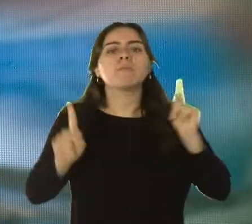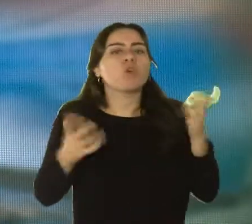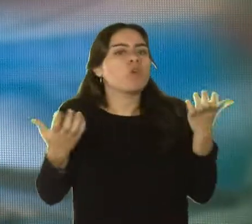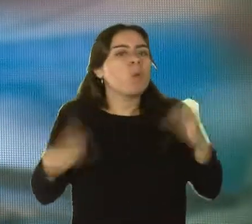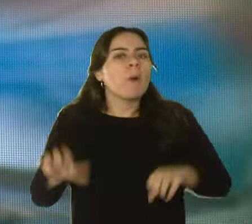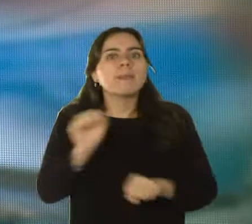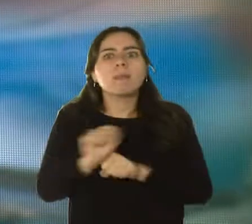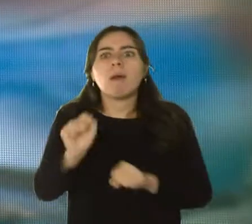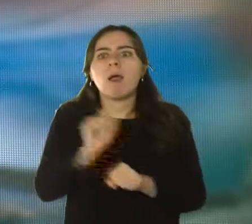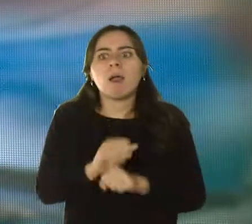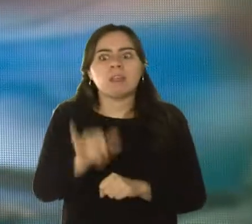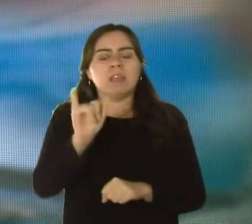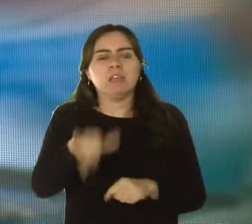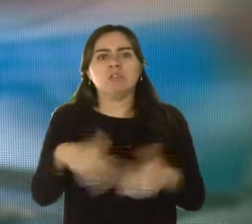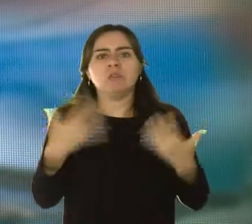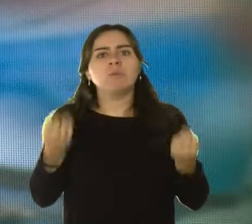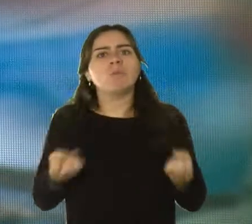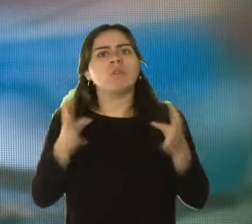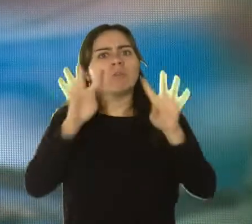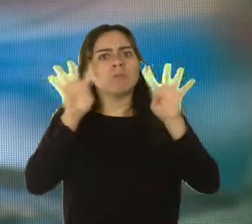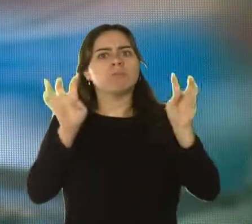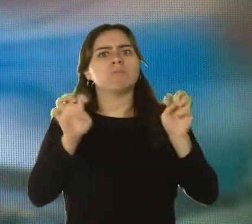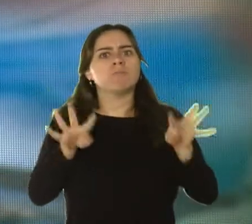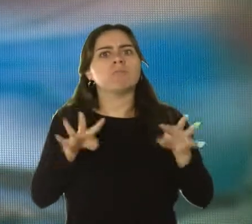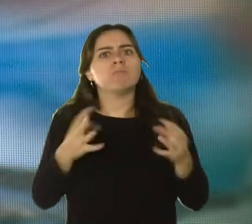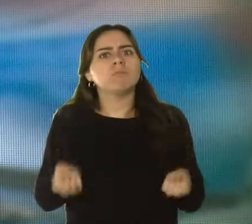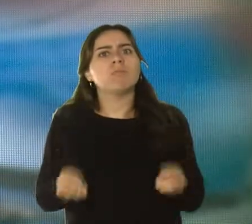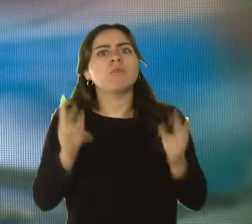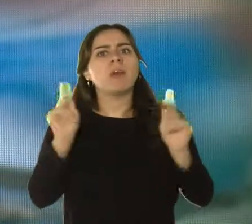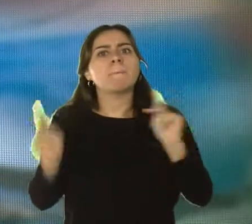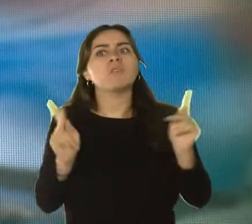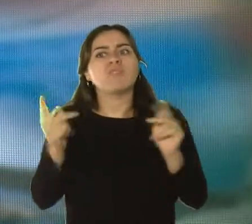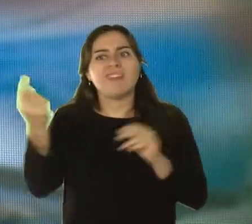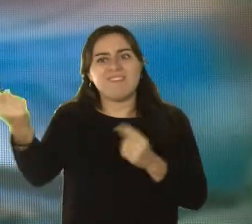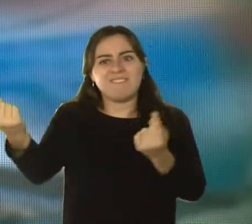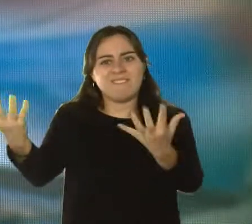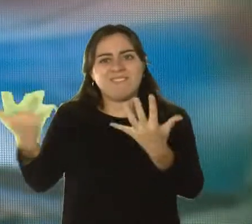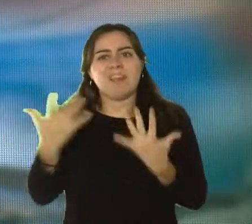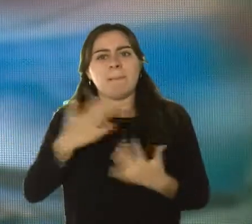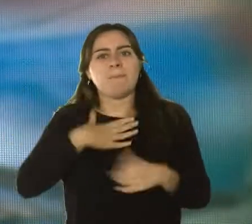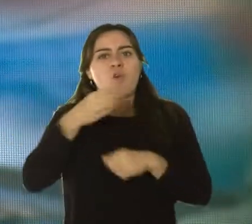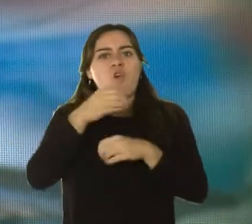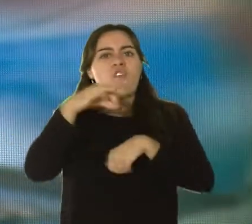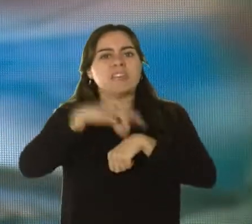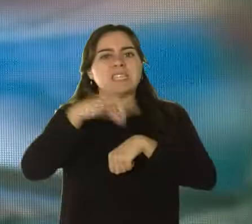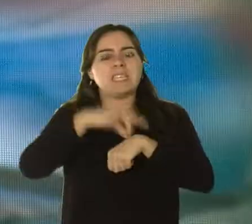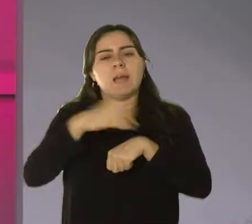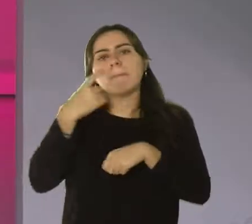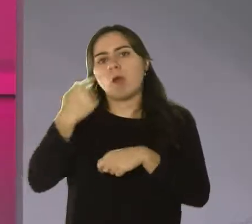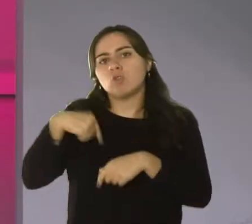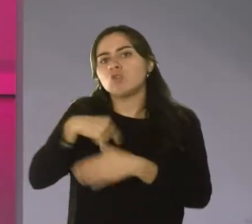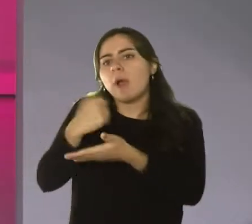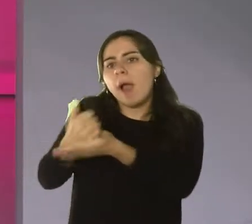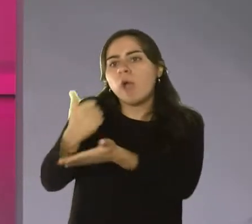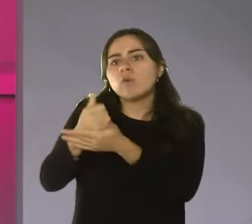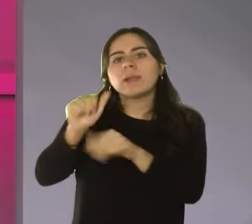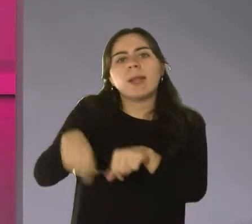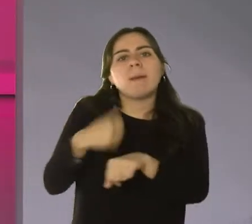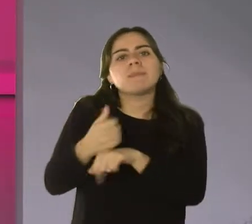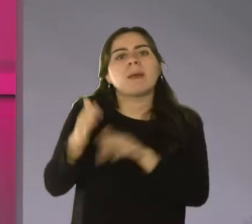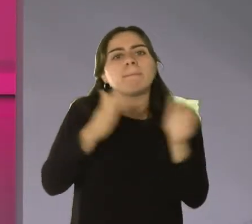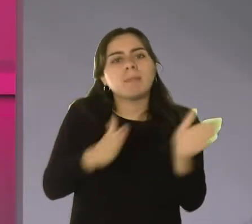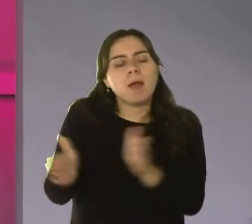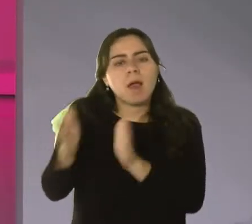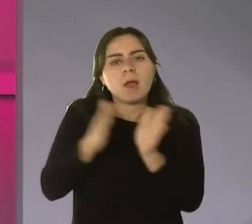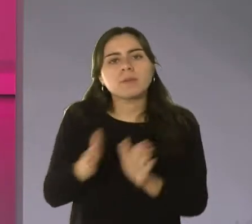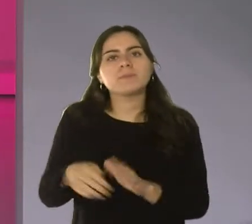mismo. Mucha incertidumbre es lo que estoy viendo y mucha gente viniendo para orientarse y poder esbozar un plan A, plan B, plan C. Por eso, ya ha